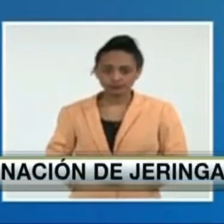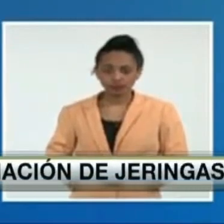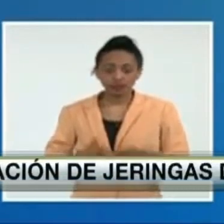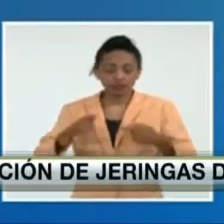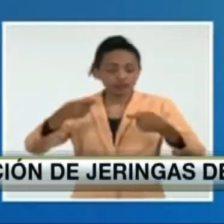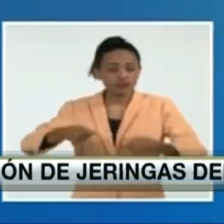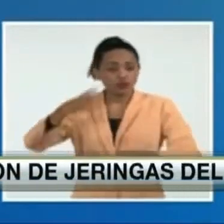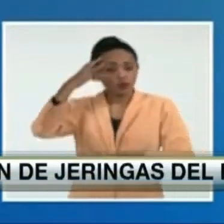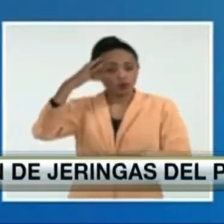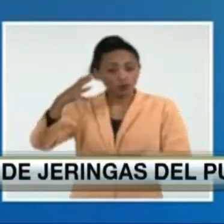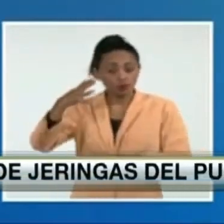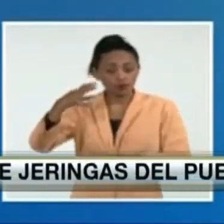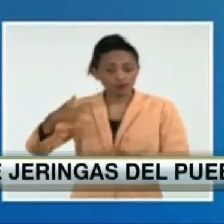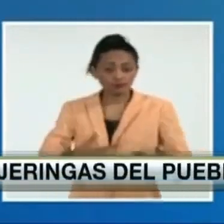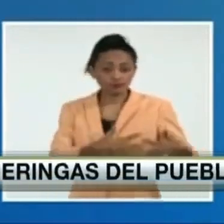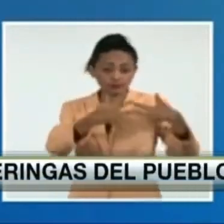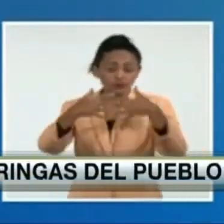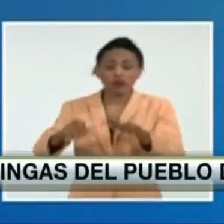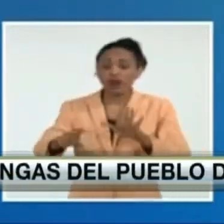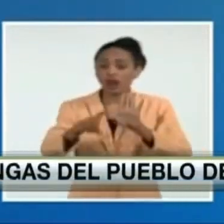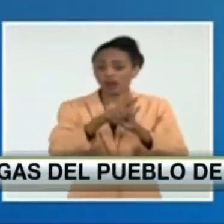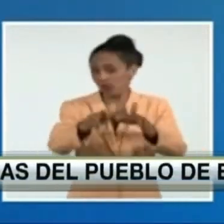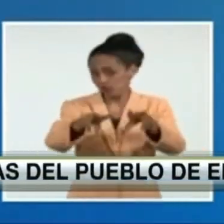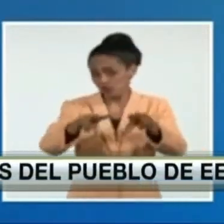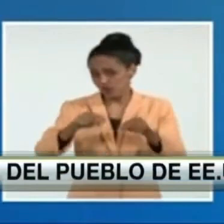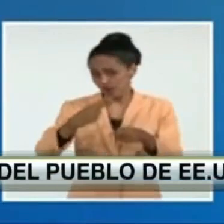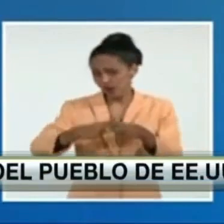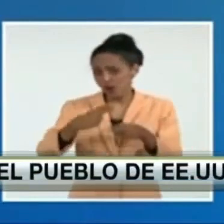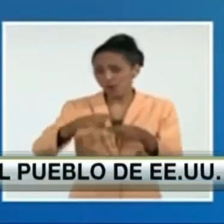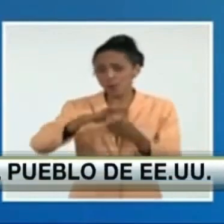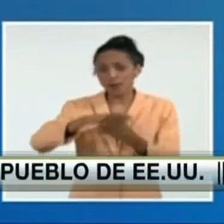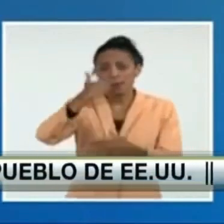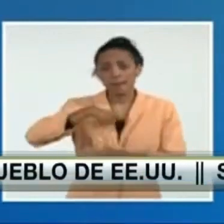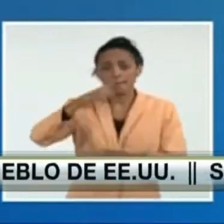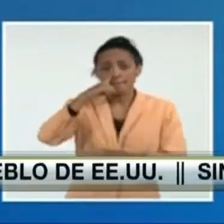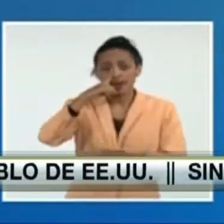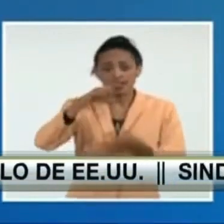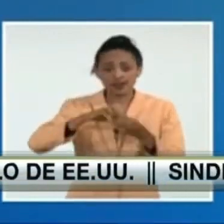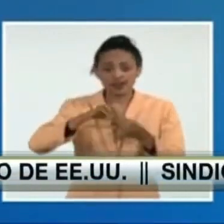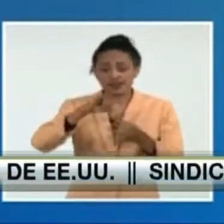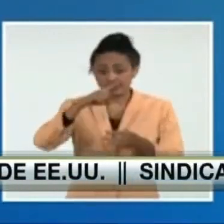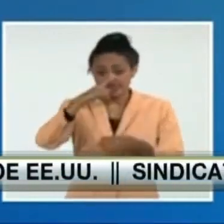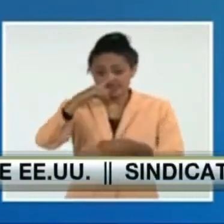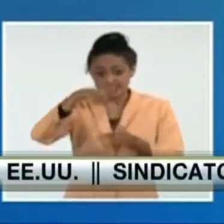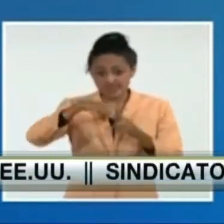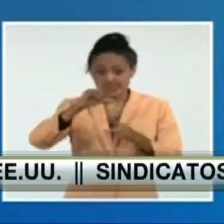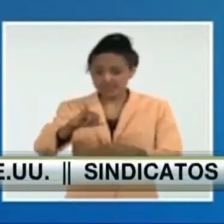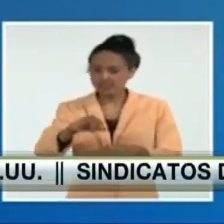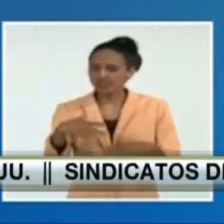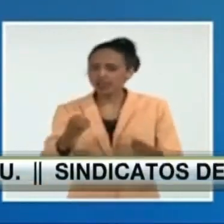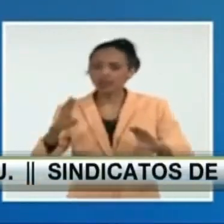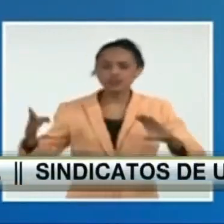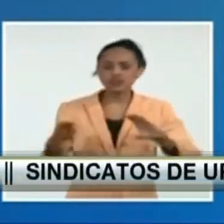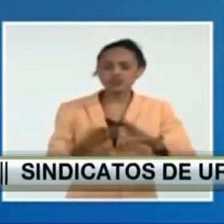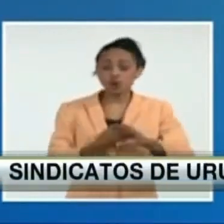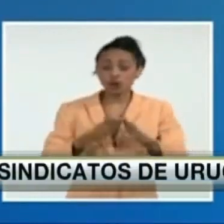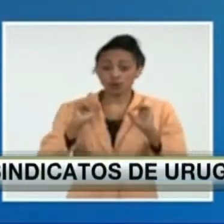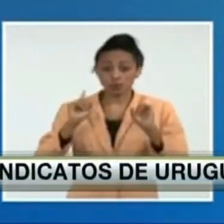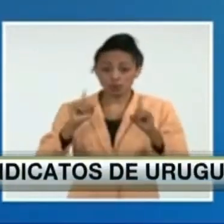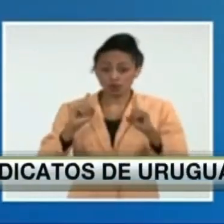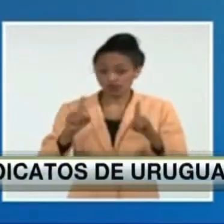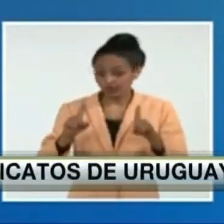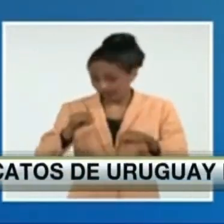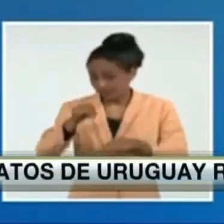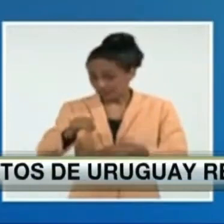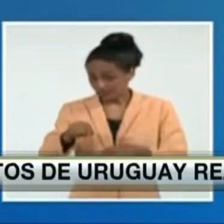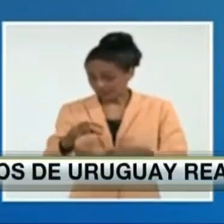llamada ley Magnitsky, de aplicar sanciones políticamente motivadas